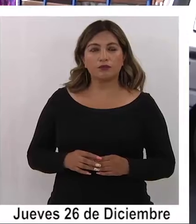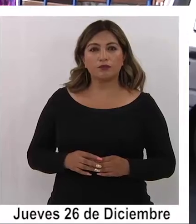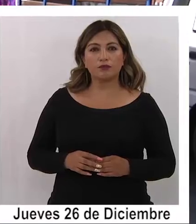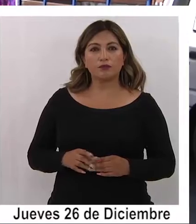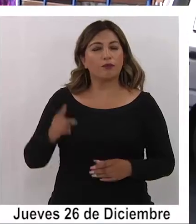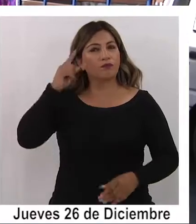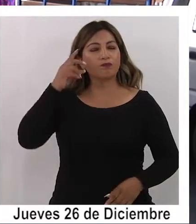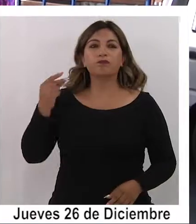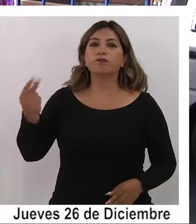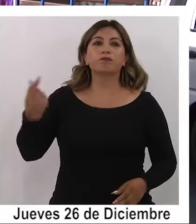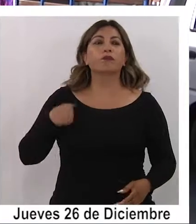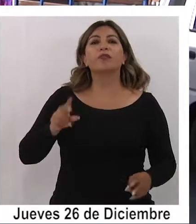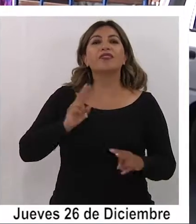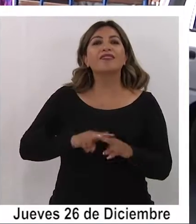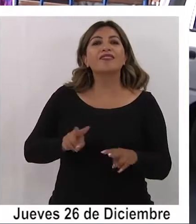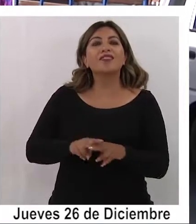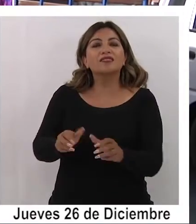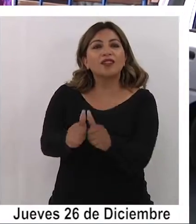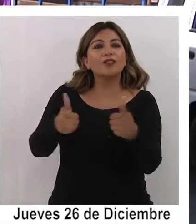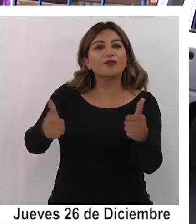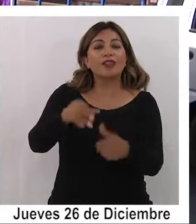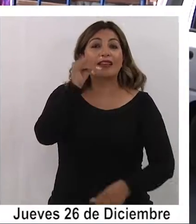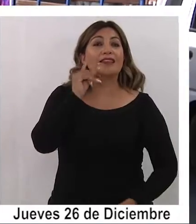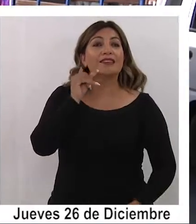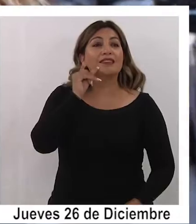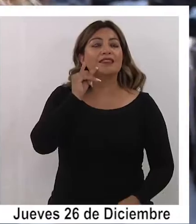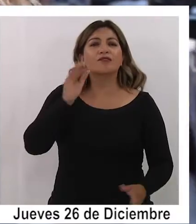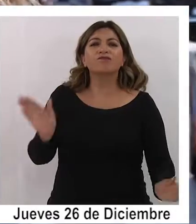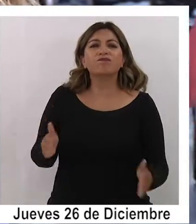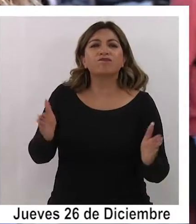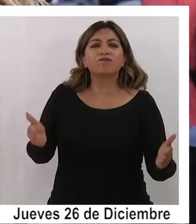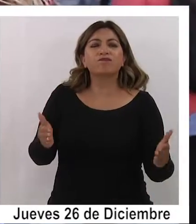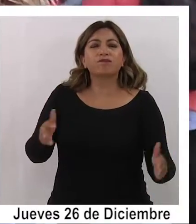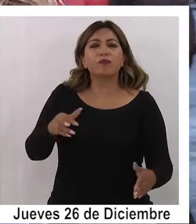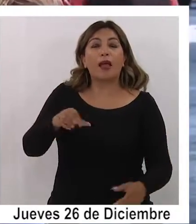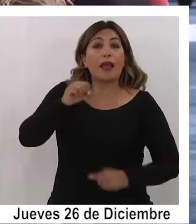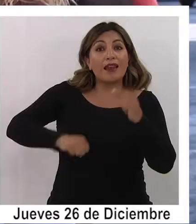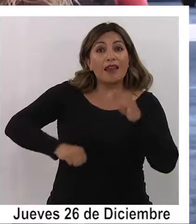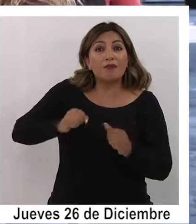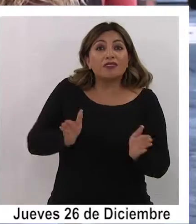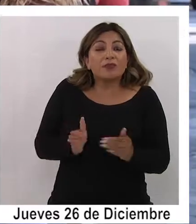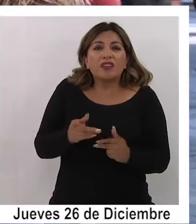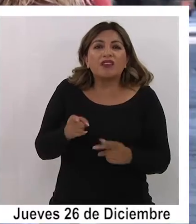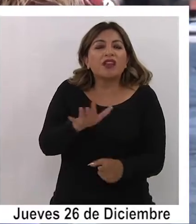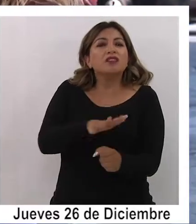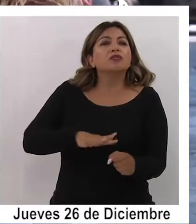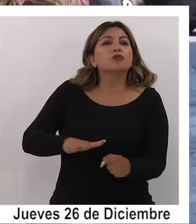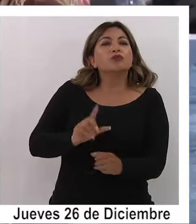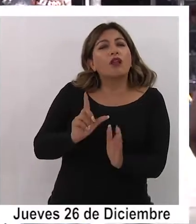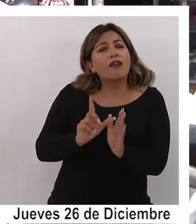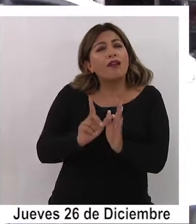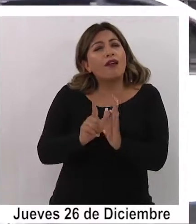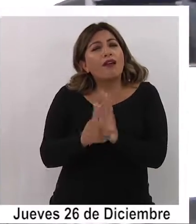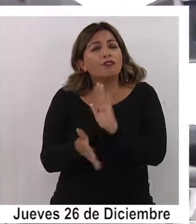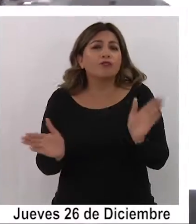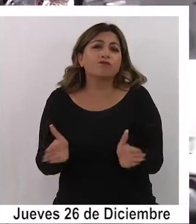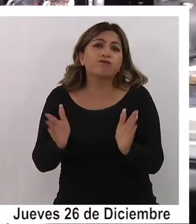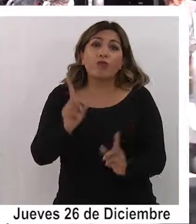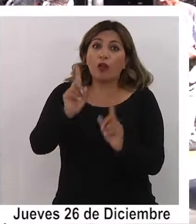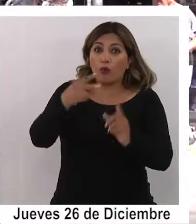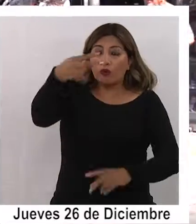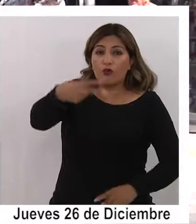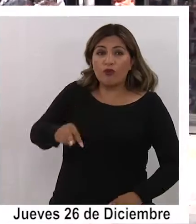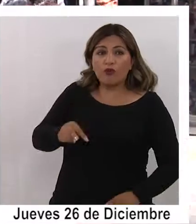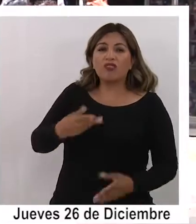A pesar de las iniciativas que promueven las autoridades regionales para levantar las pymes, la situación mejora